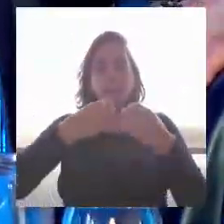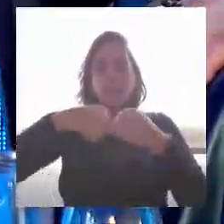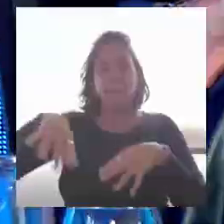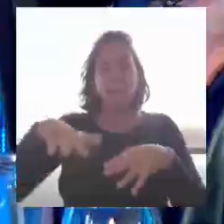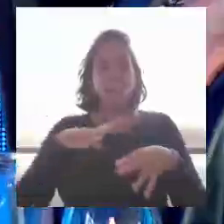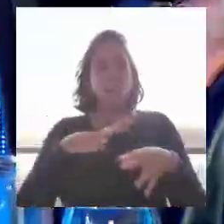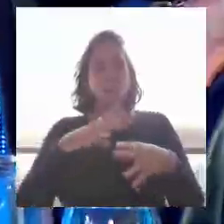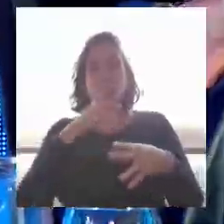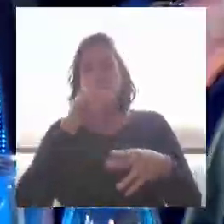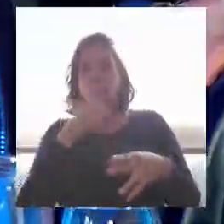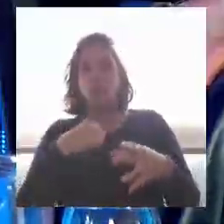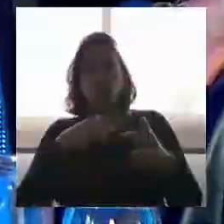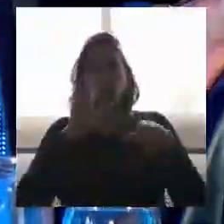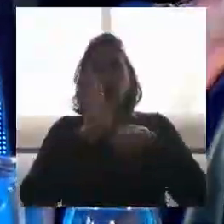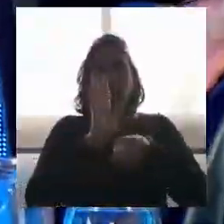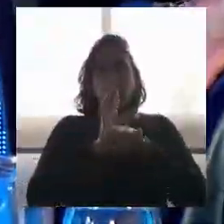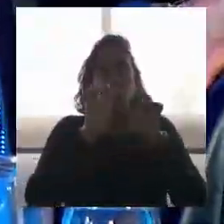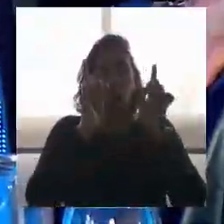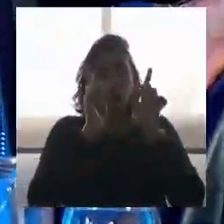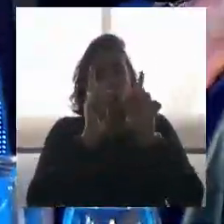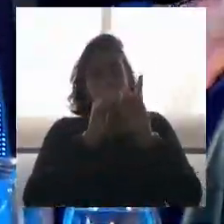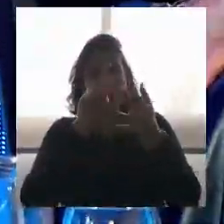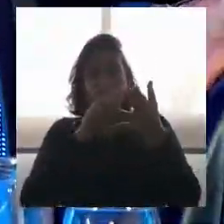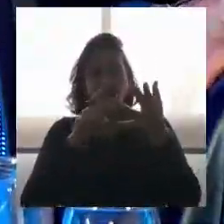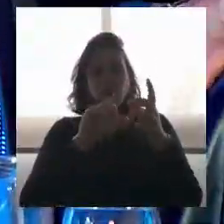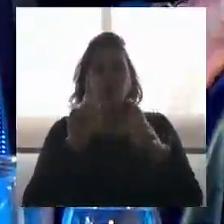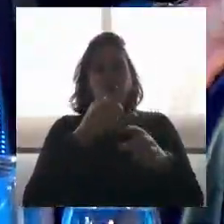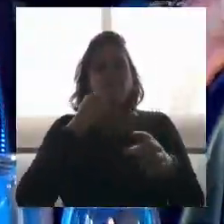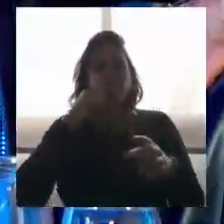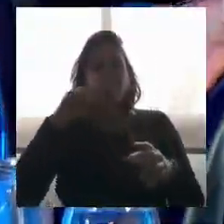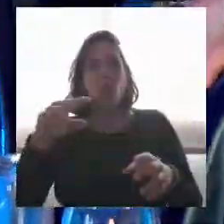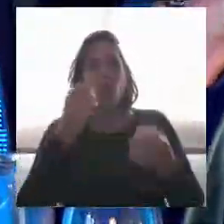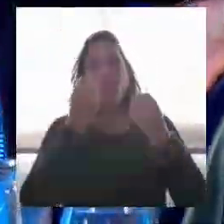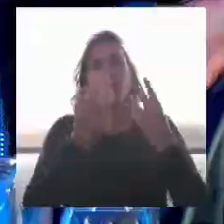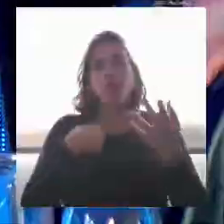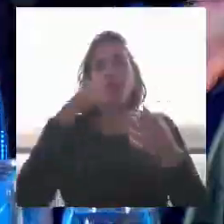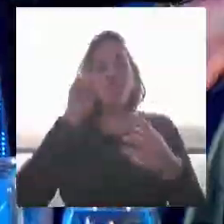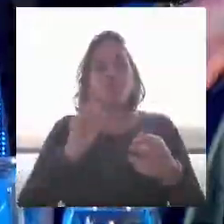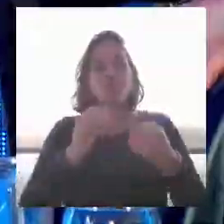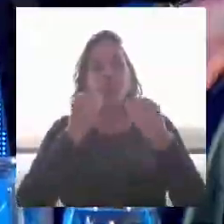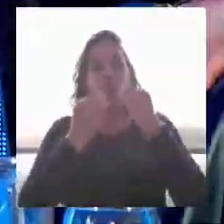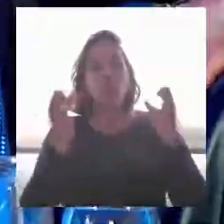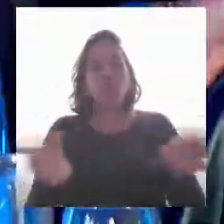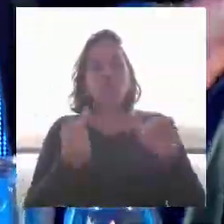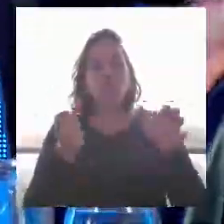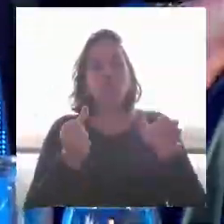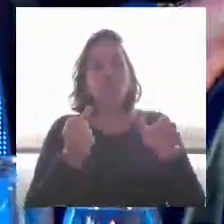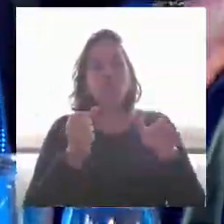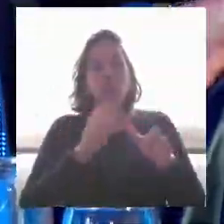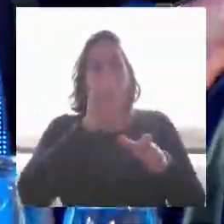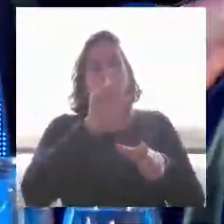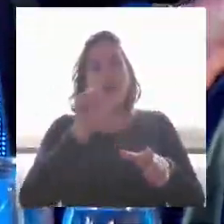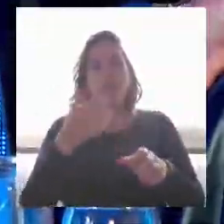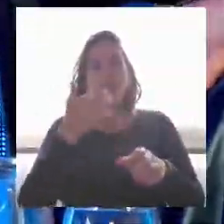manera monótona, ya no tenés prosodia en la lectura, porque no sabes dónde adjudicar el acento en las palabras porque no estás